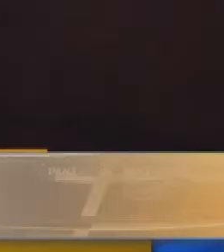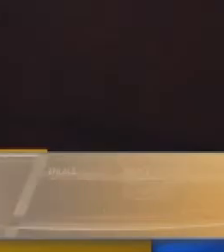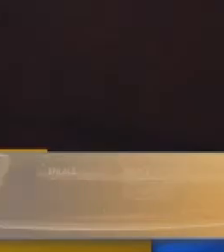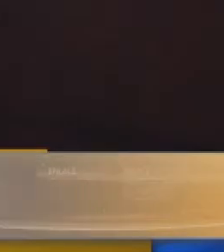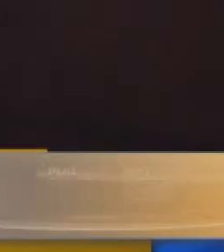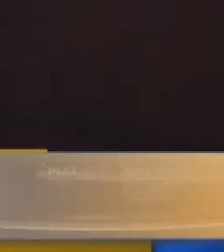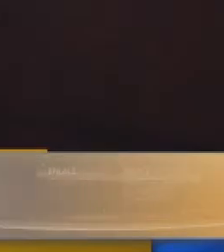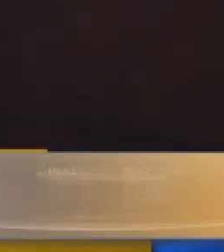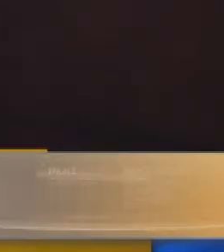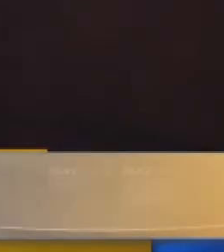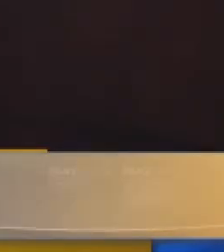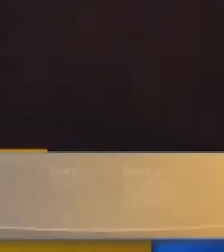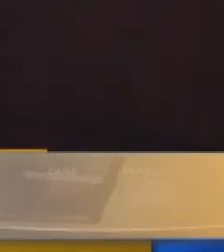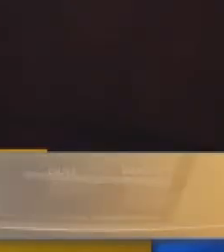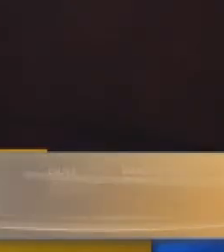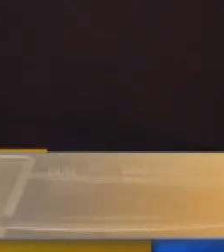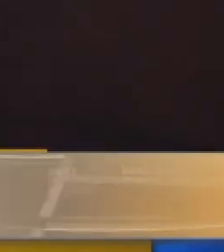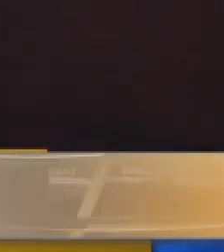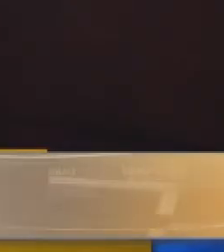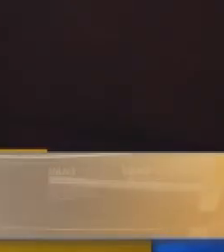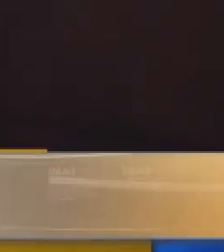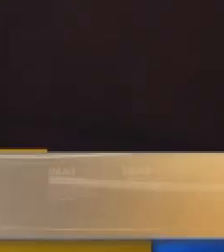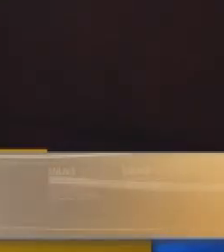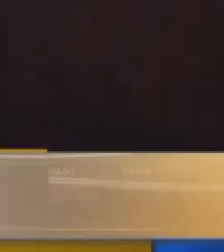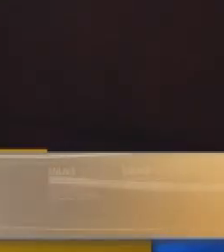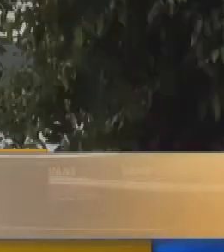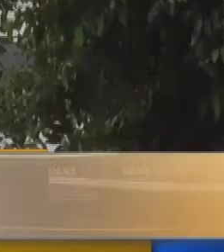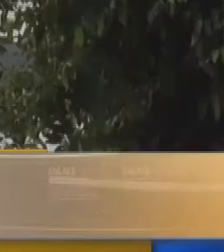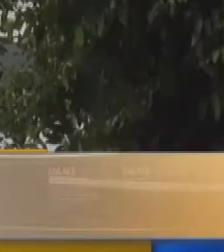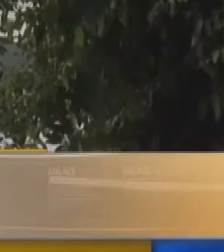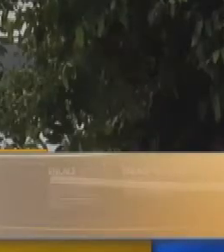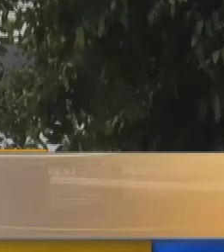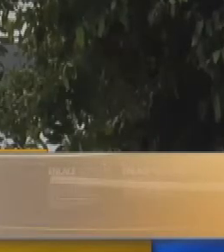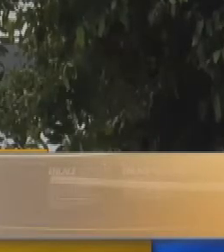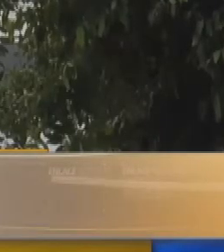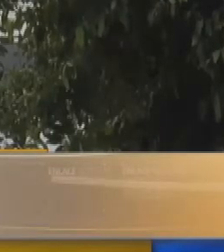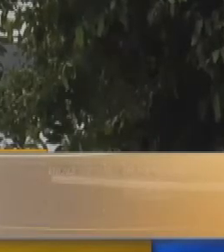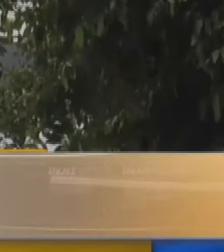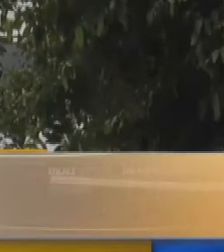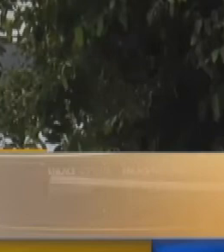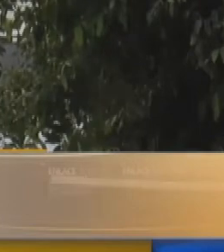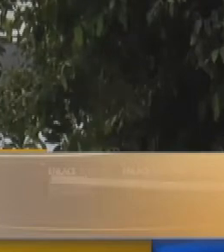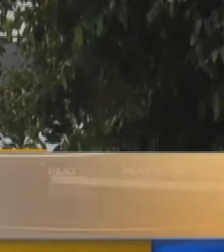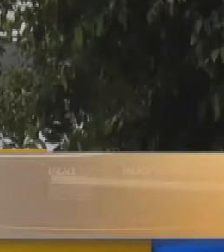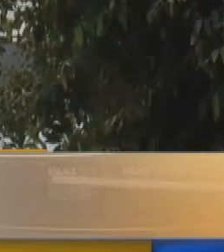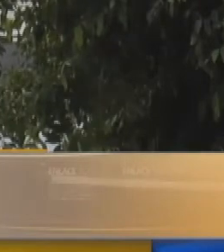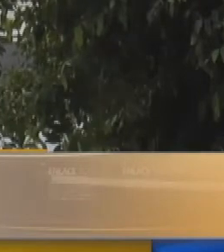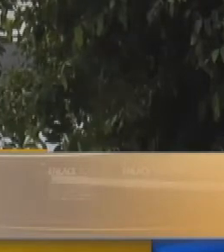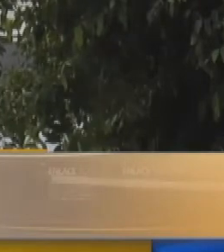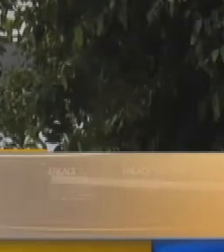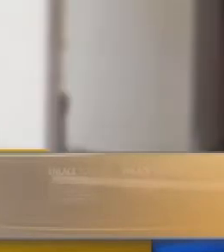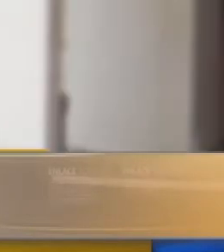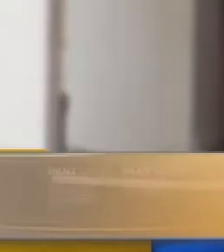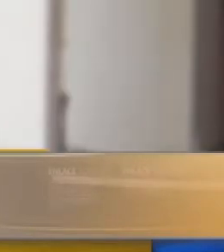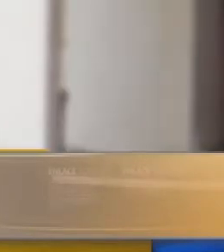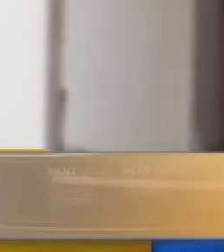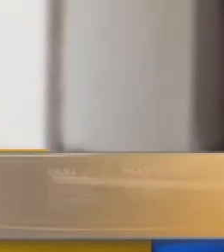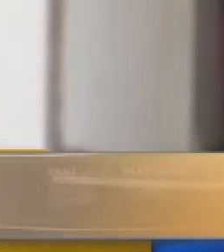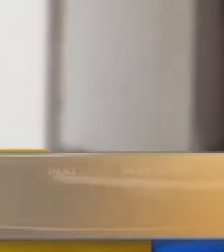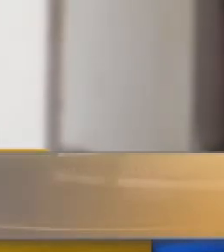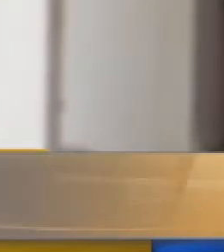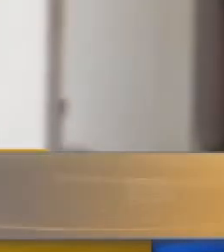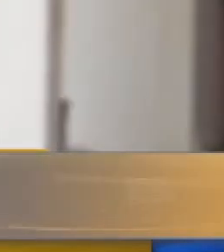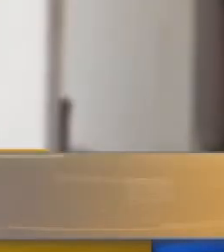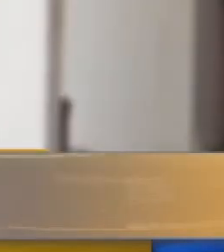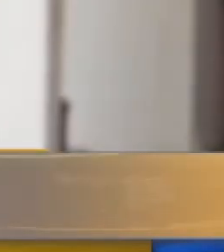horas. Secretario de Educación aseguró que investigan qué conllevó a menor de 11 años de edad a atentar contra su vida. Descartó